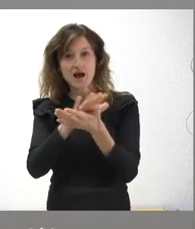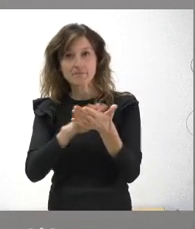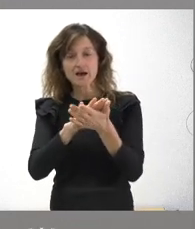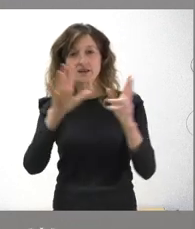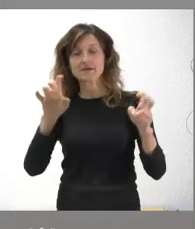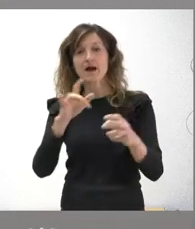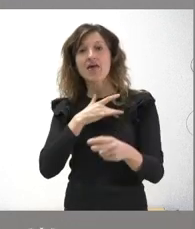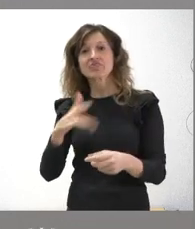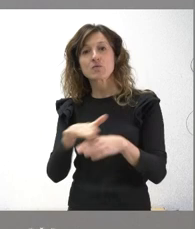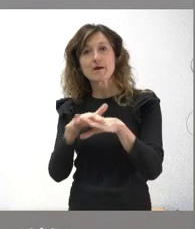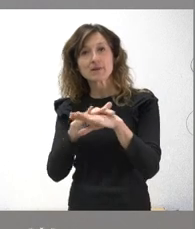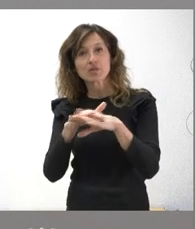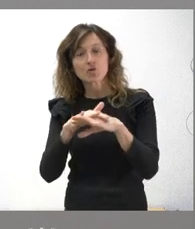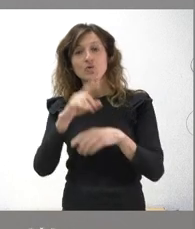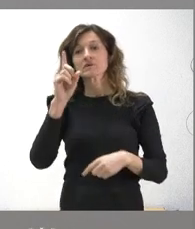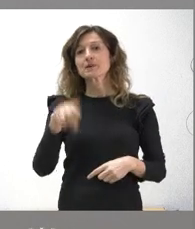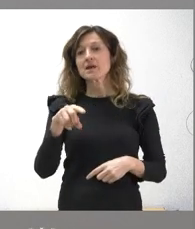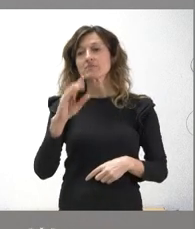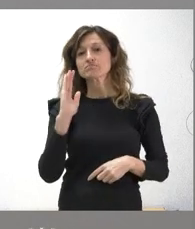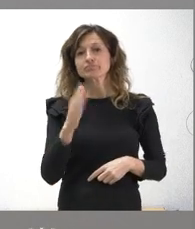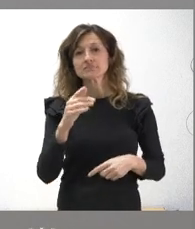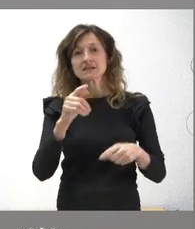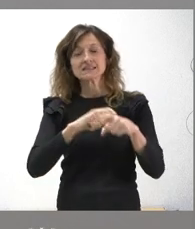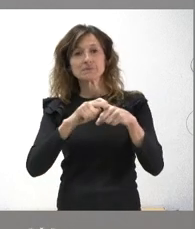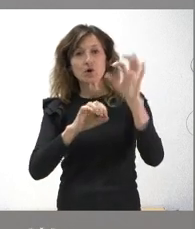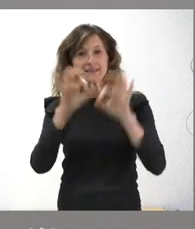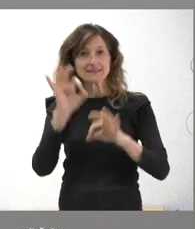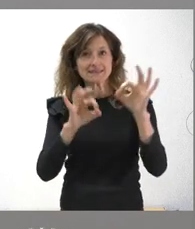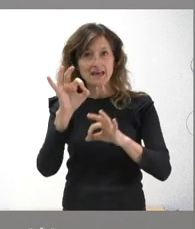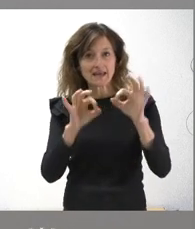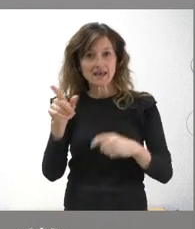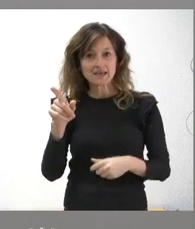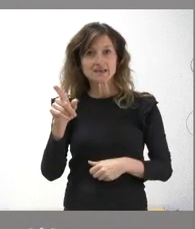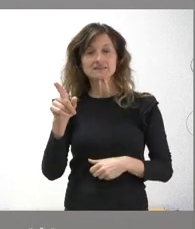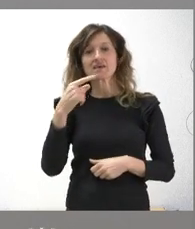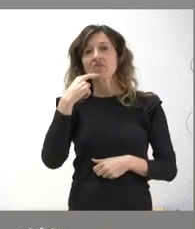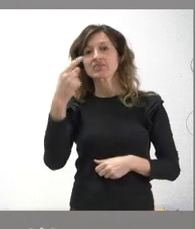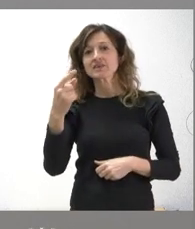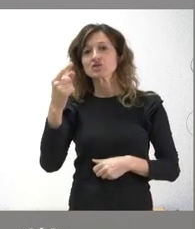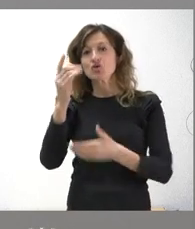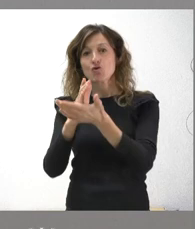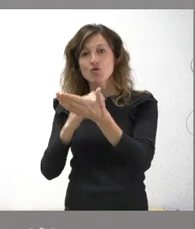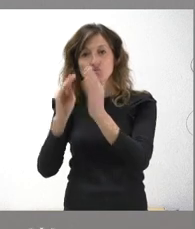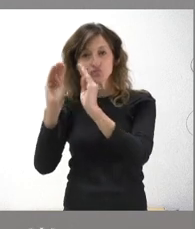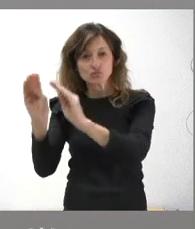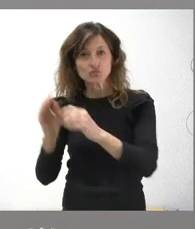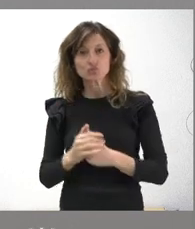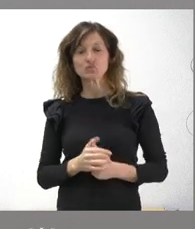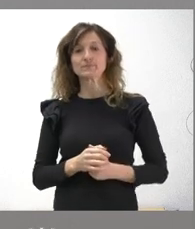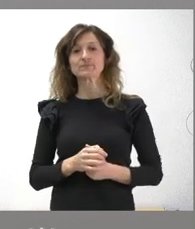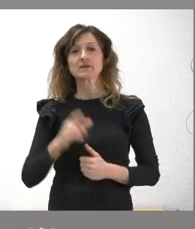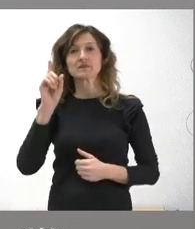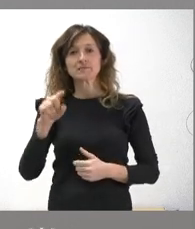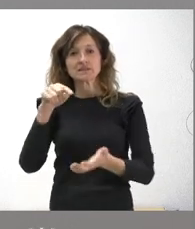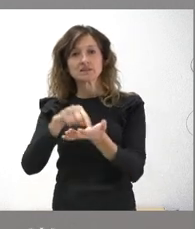deuda del impacto de los tipos de interés que se ha dicho para alguna comunidad Autónoma de ceder nuevos